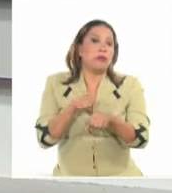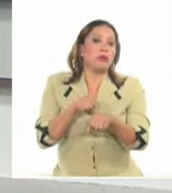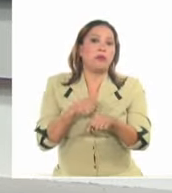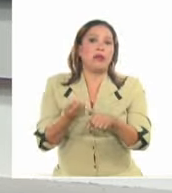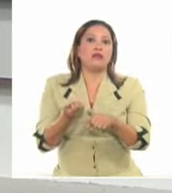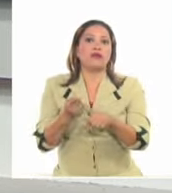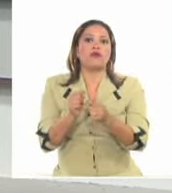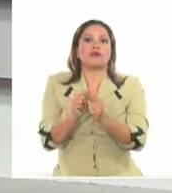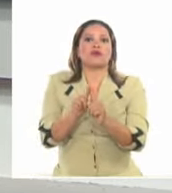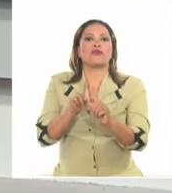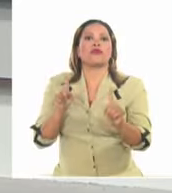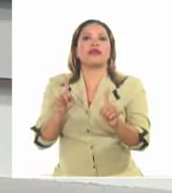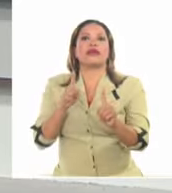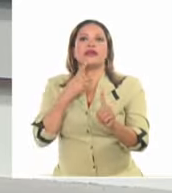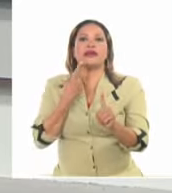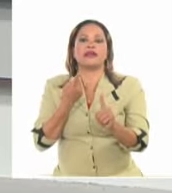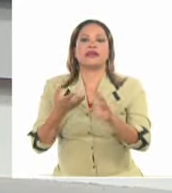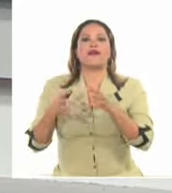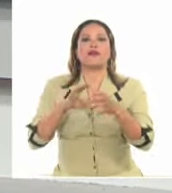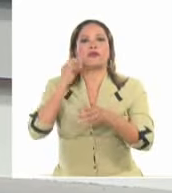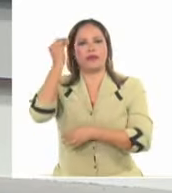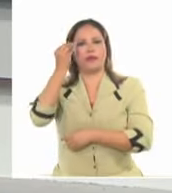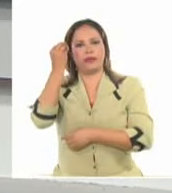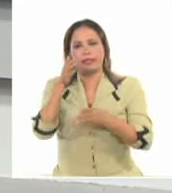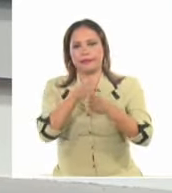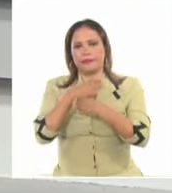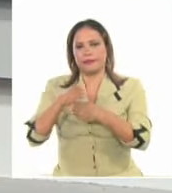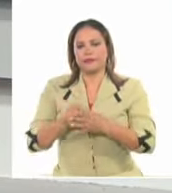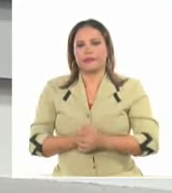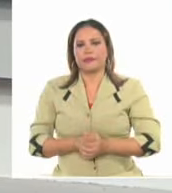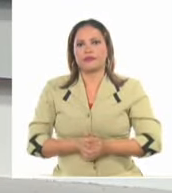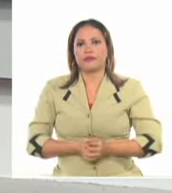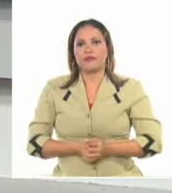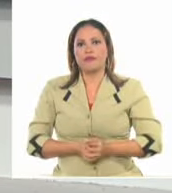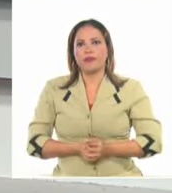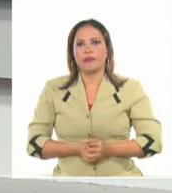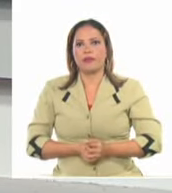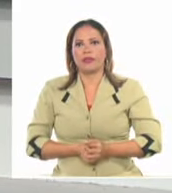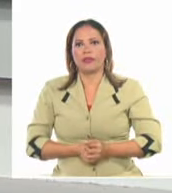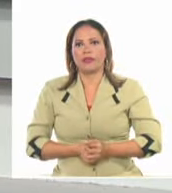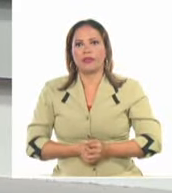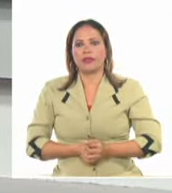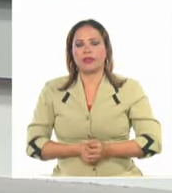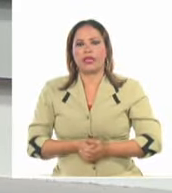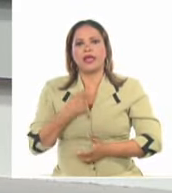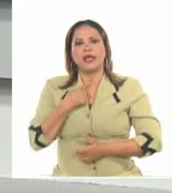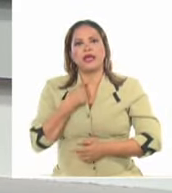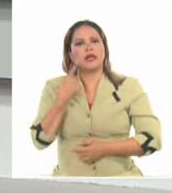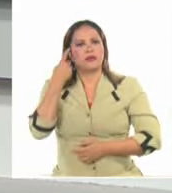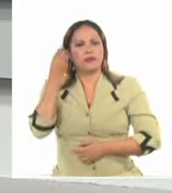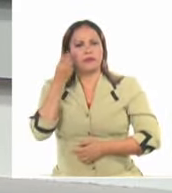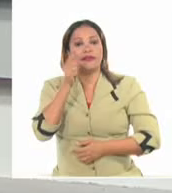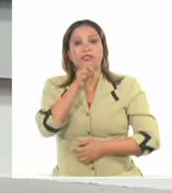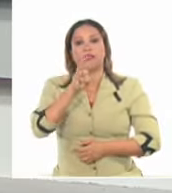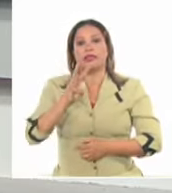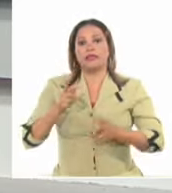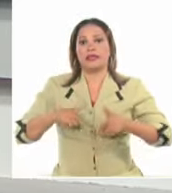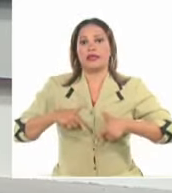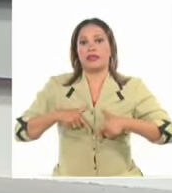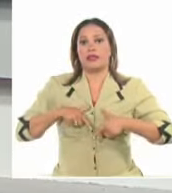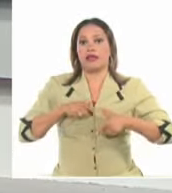excepción en su visión democrática? Ahora, ¿cuál es la narrativa del momento? Hay elecciones, hay 13 candidatos en papeleta